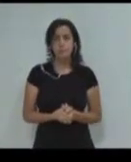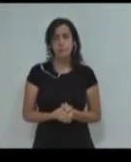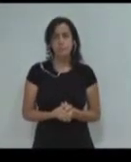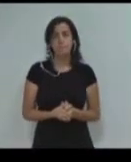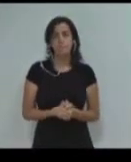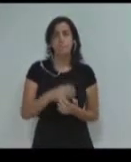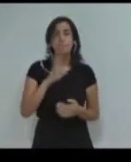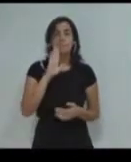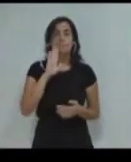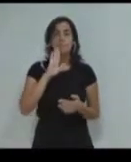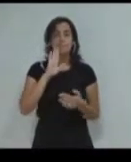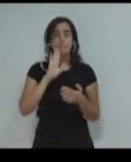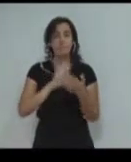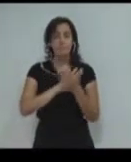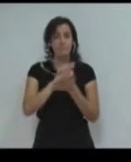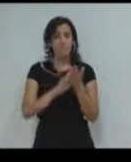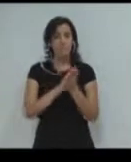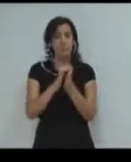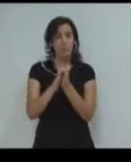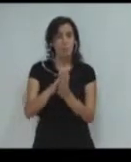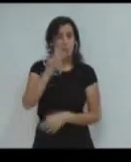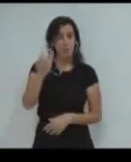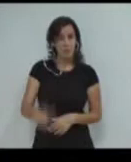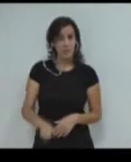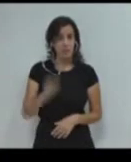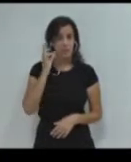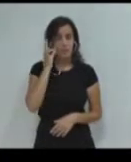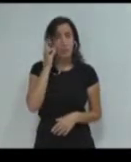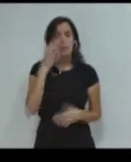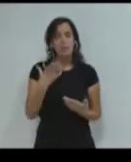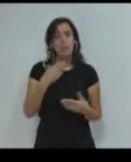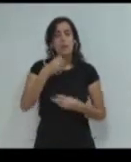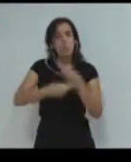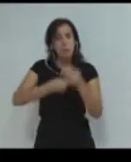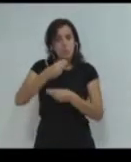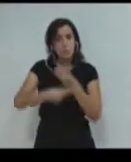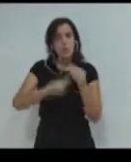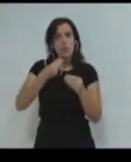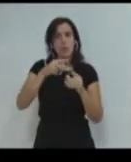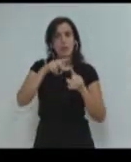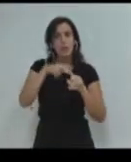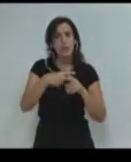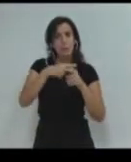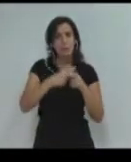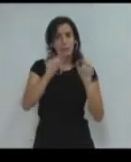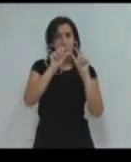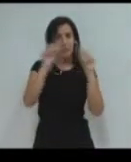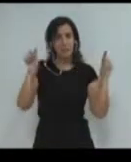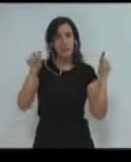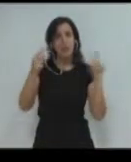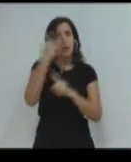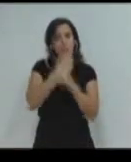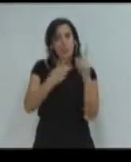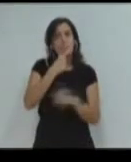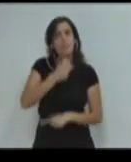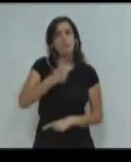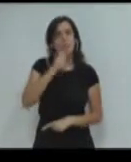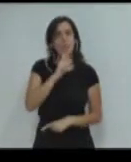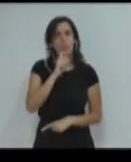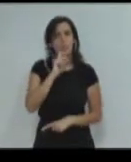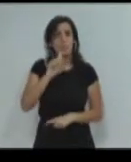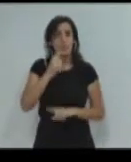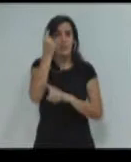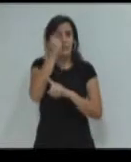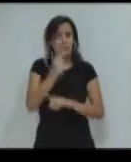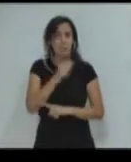lo que decía la compañera, usar las herramientas es muchas veces más fácil diseñar, porque un